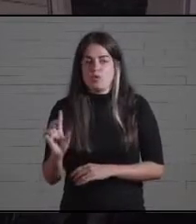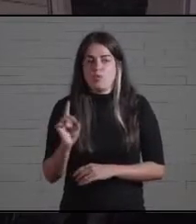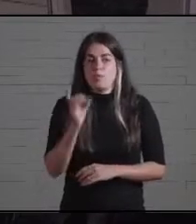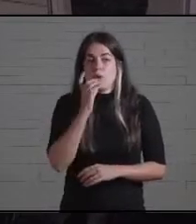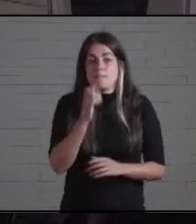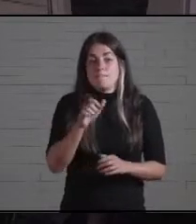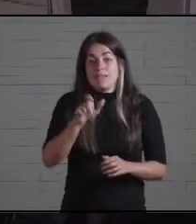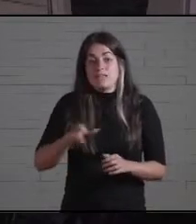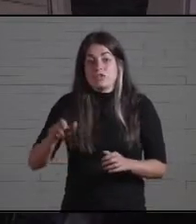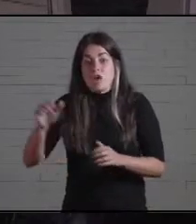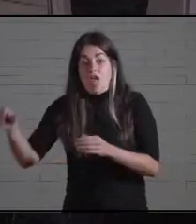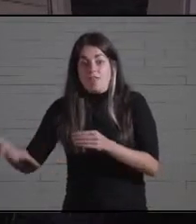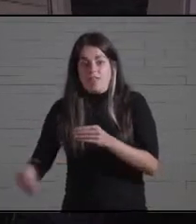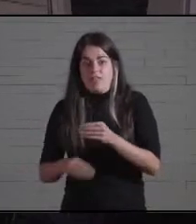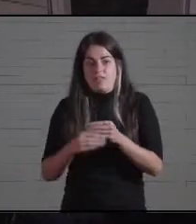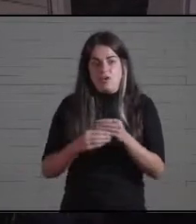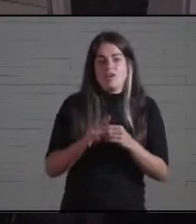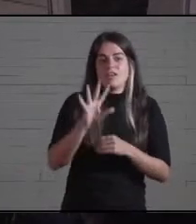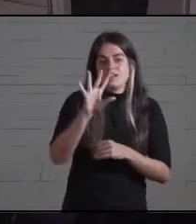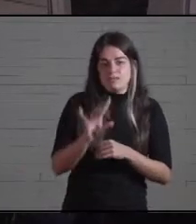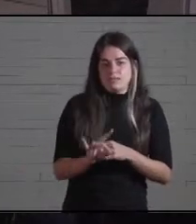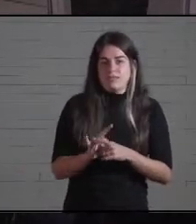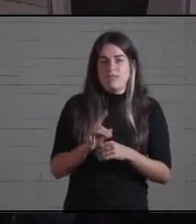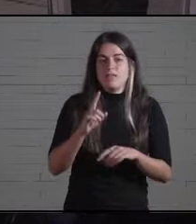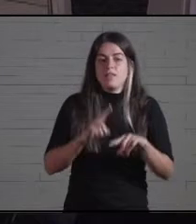¿vale? Con una ponderación,